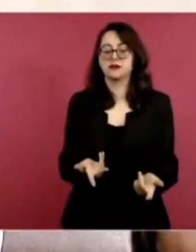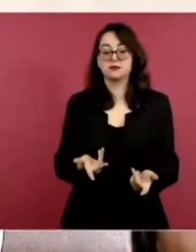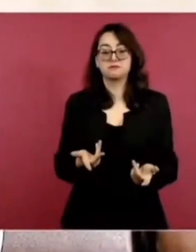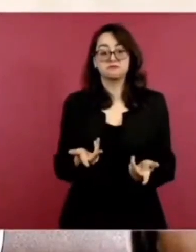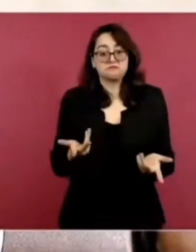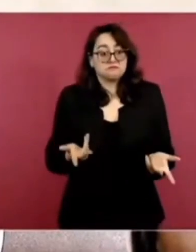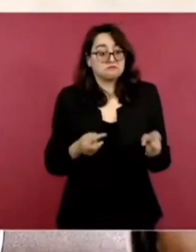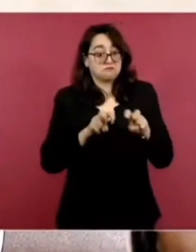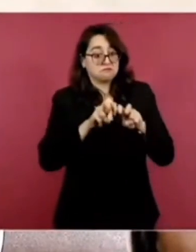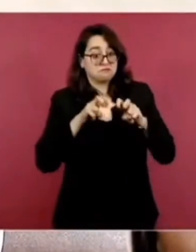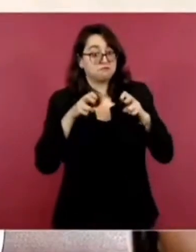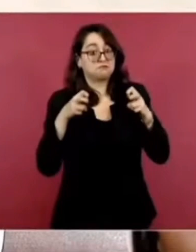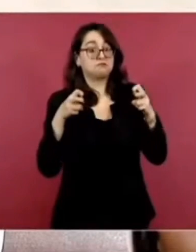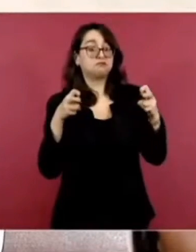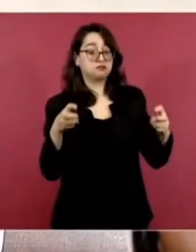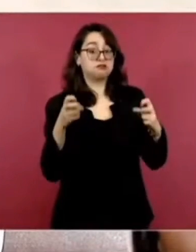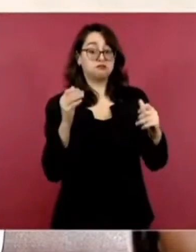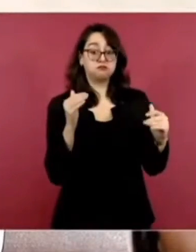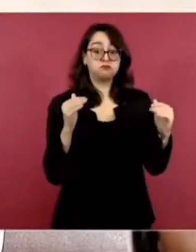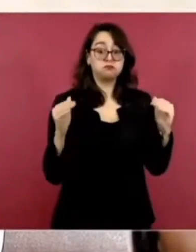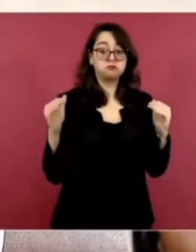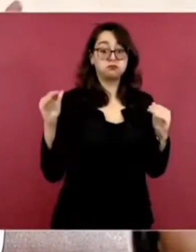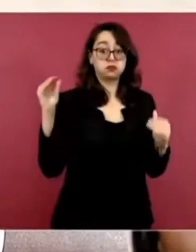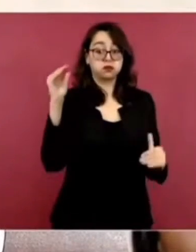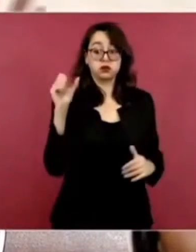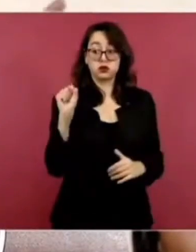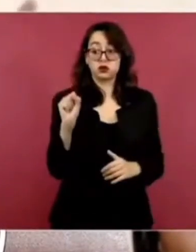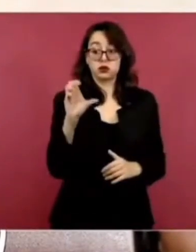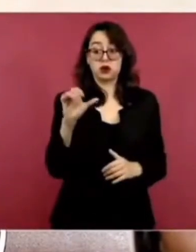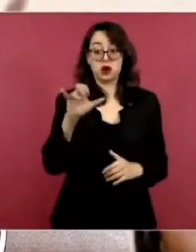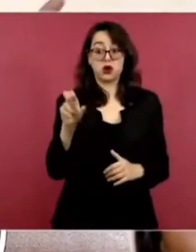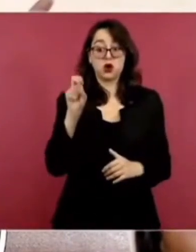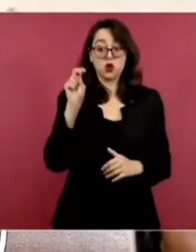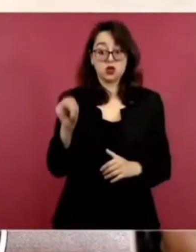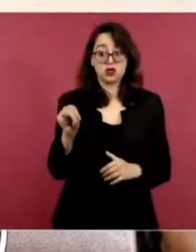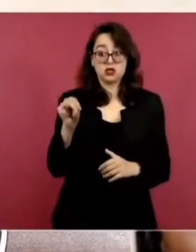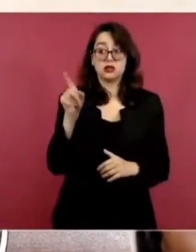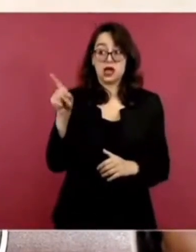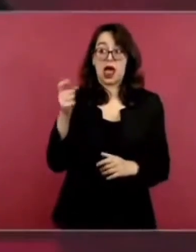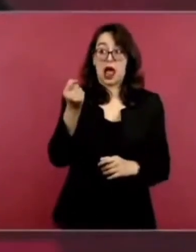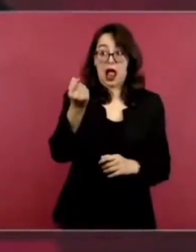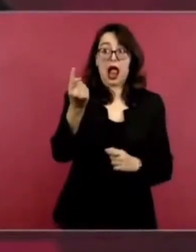los ministros de la Corte, no todos, pero sí